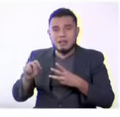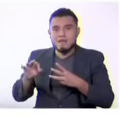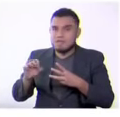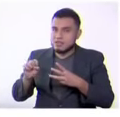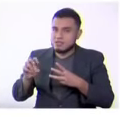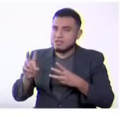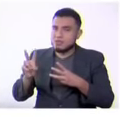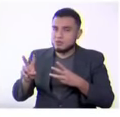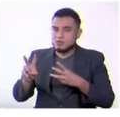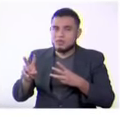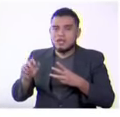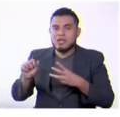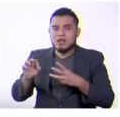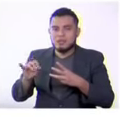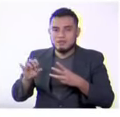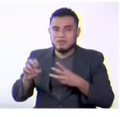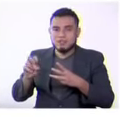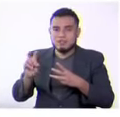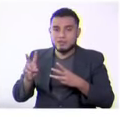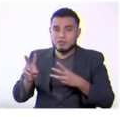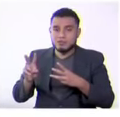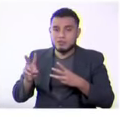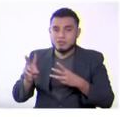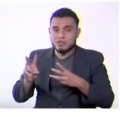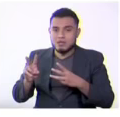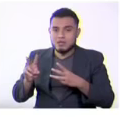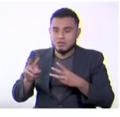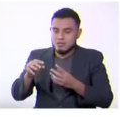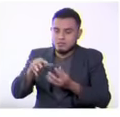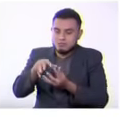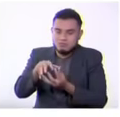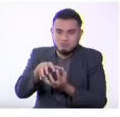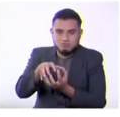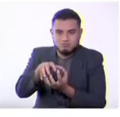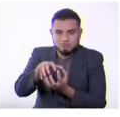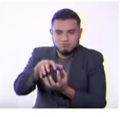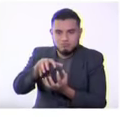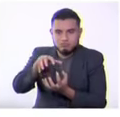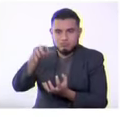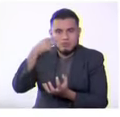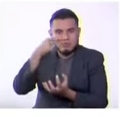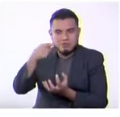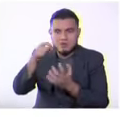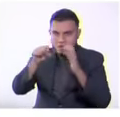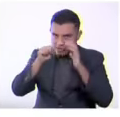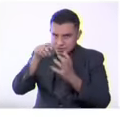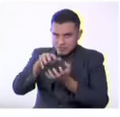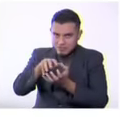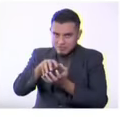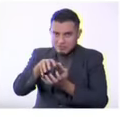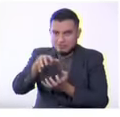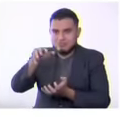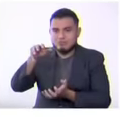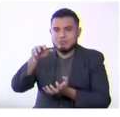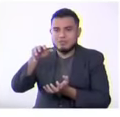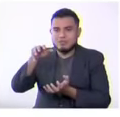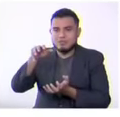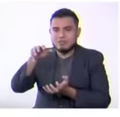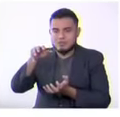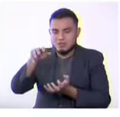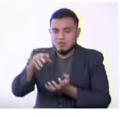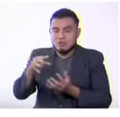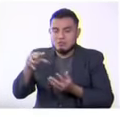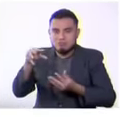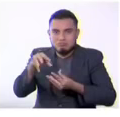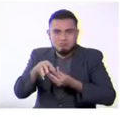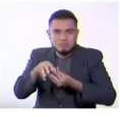2. En la anafase 2 se da la migración de cada una de las cromátidas. Los cinetocoros se rompen